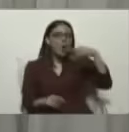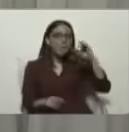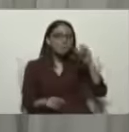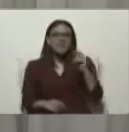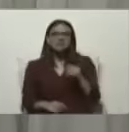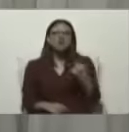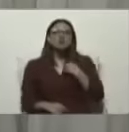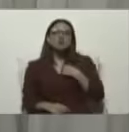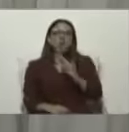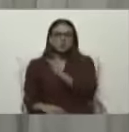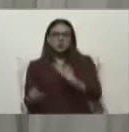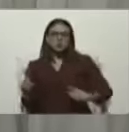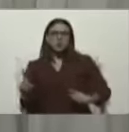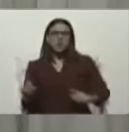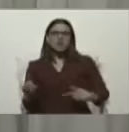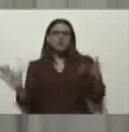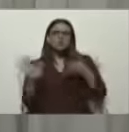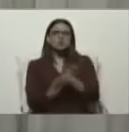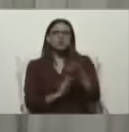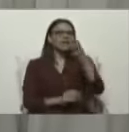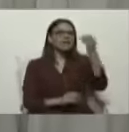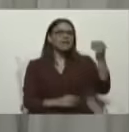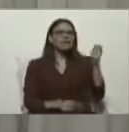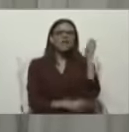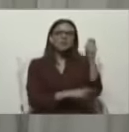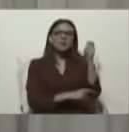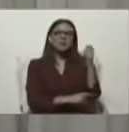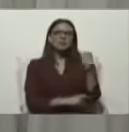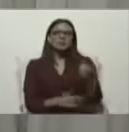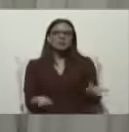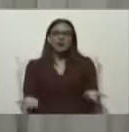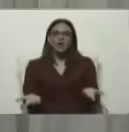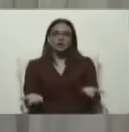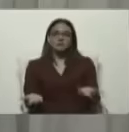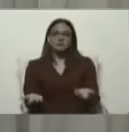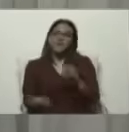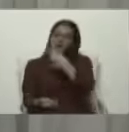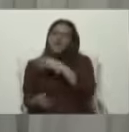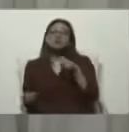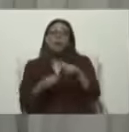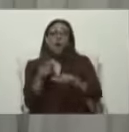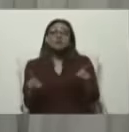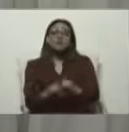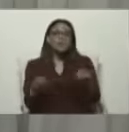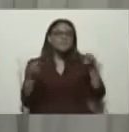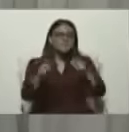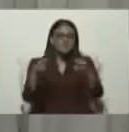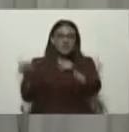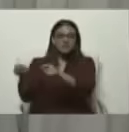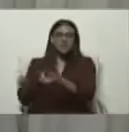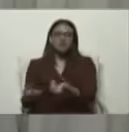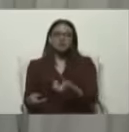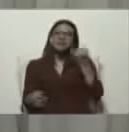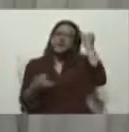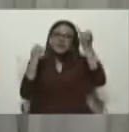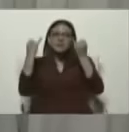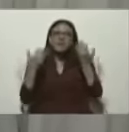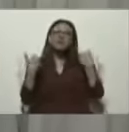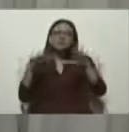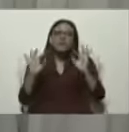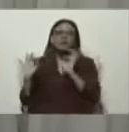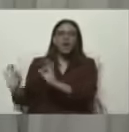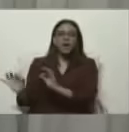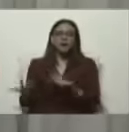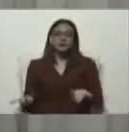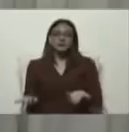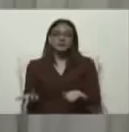yo soy dueño de 300 pensionados. Esa es la privatización de las pensiones. Imagínense ustedes,